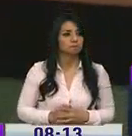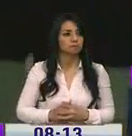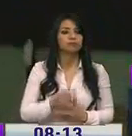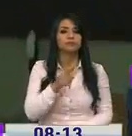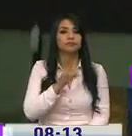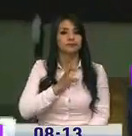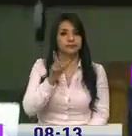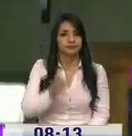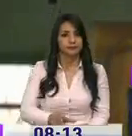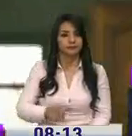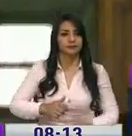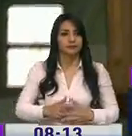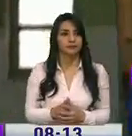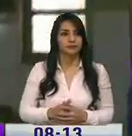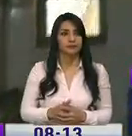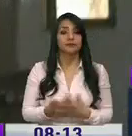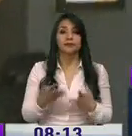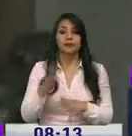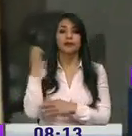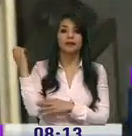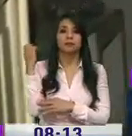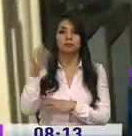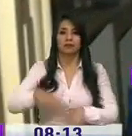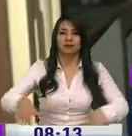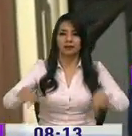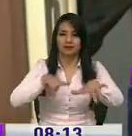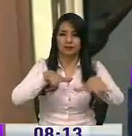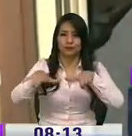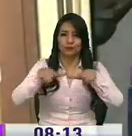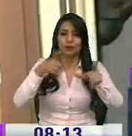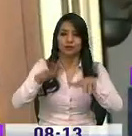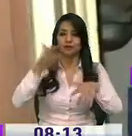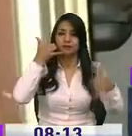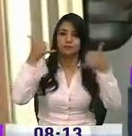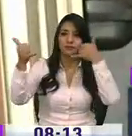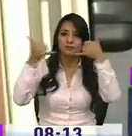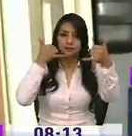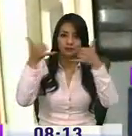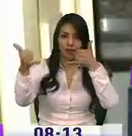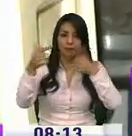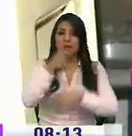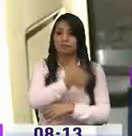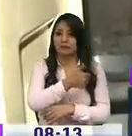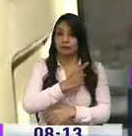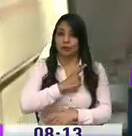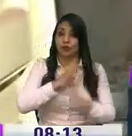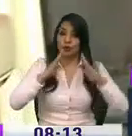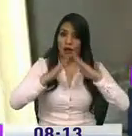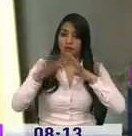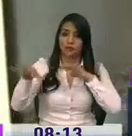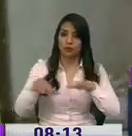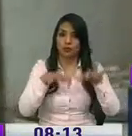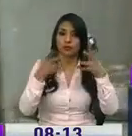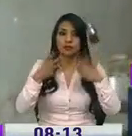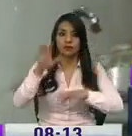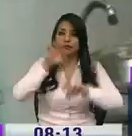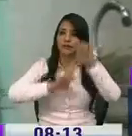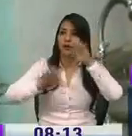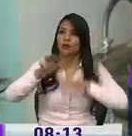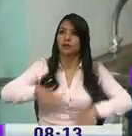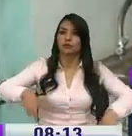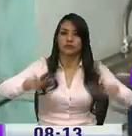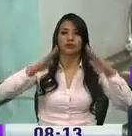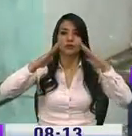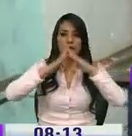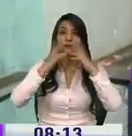debido a la alerta de los vecinos justamente en este sector y en coordinación con el propietario vivienda en hicimos de evaluación de esta vivienda y se